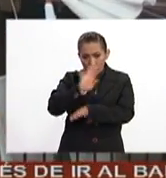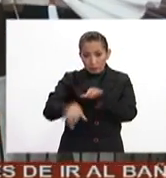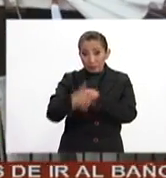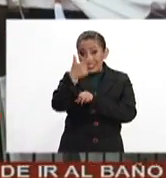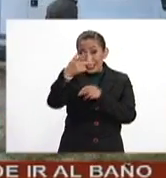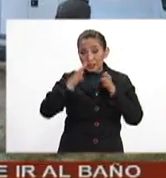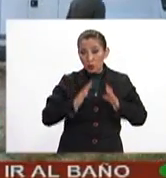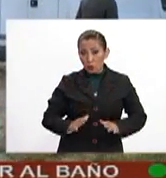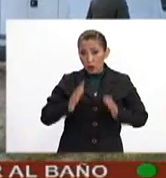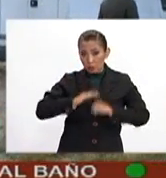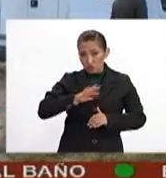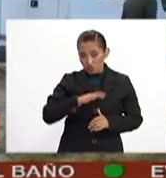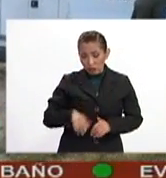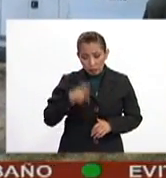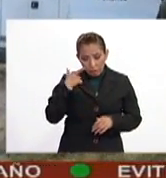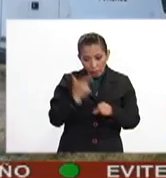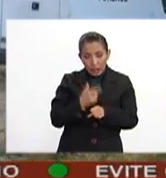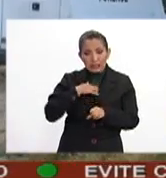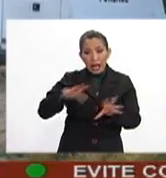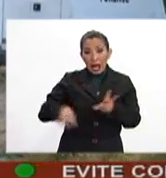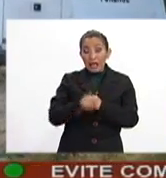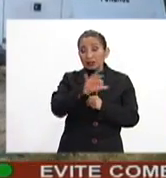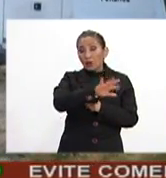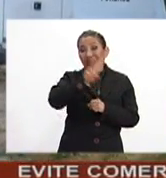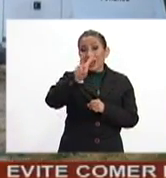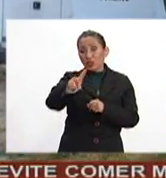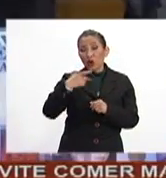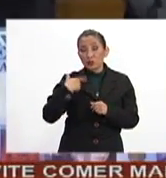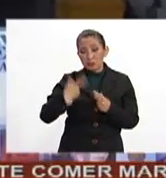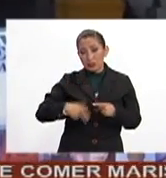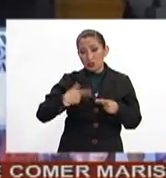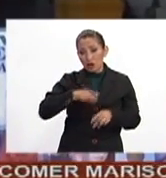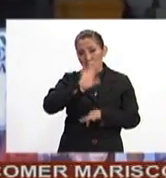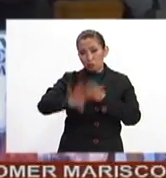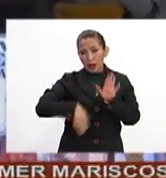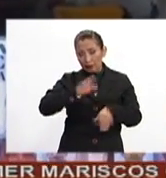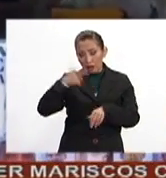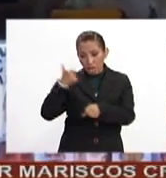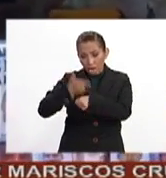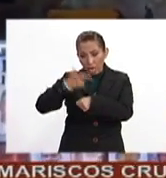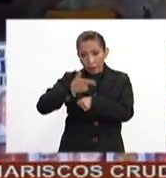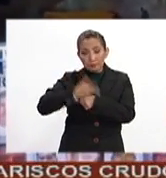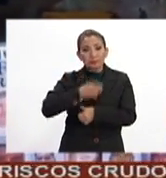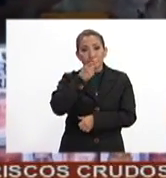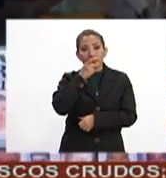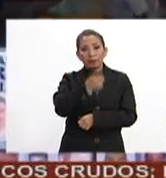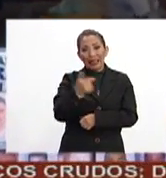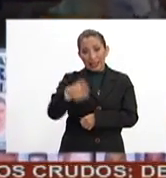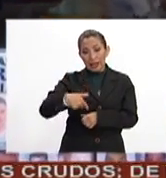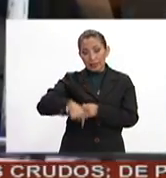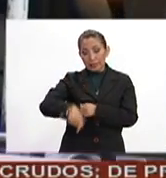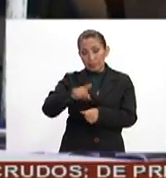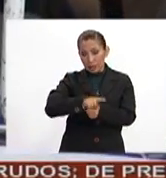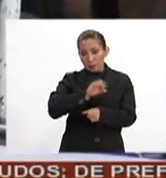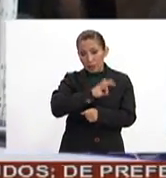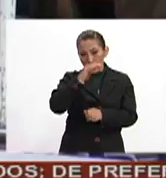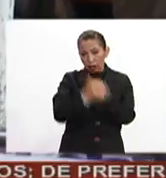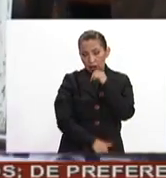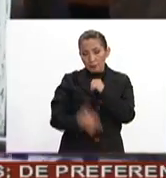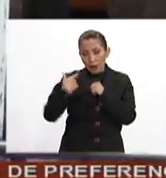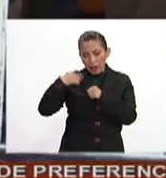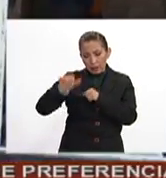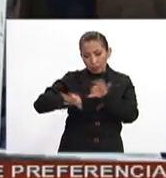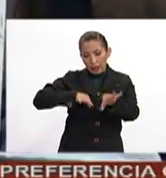de 7 cuerpos, con lo que ya llegó a 52 el número de cadáveres encontrados. Agregó que este día se podrían terminar